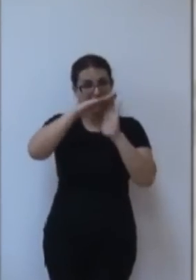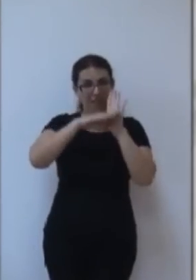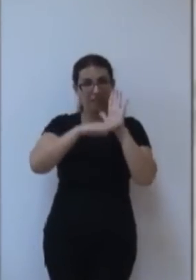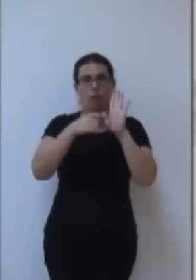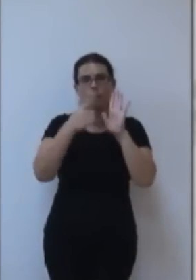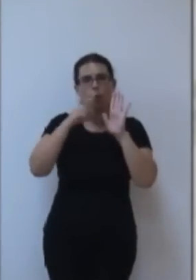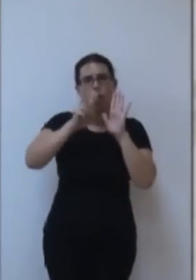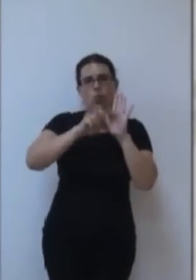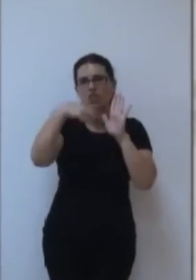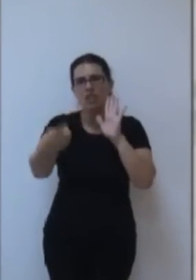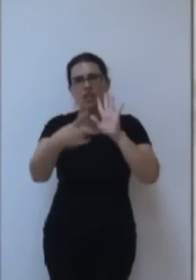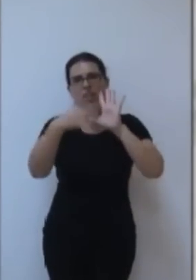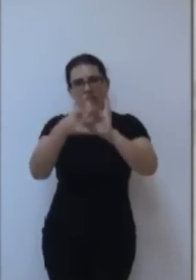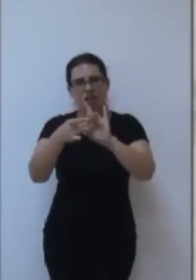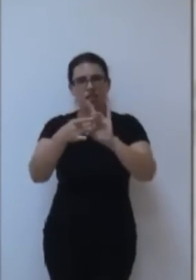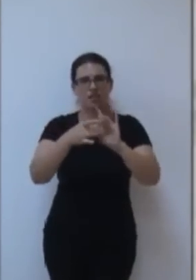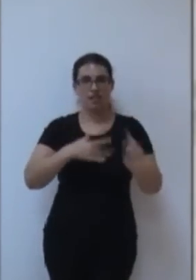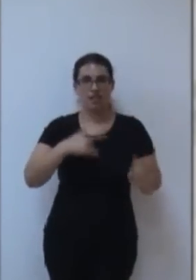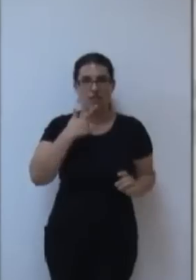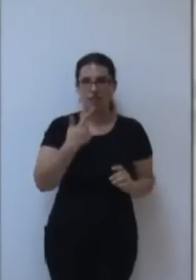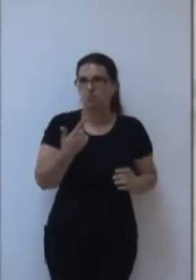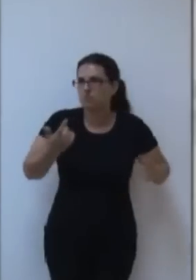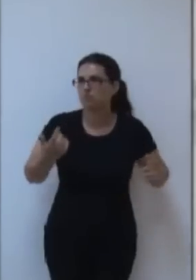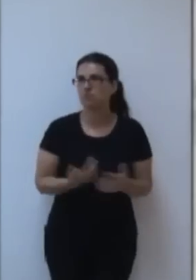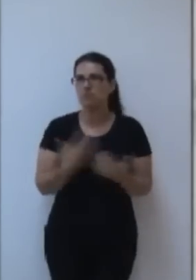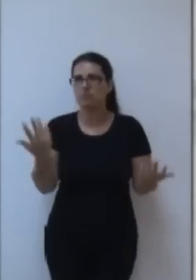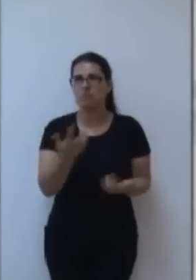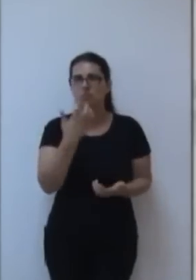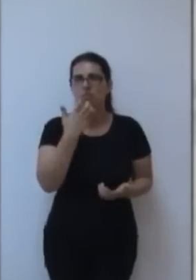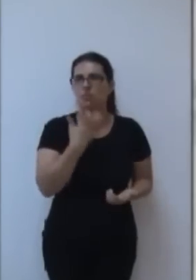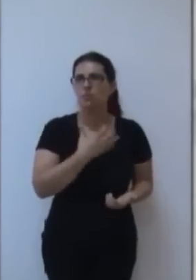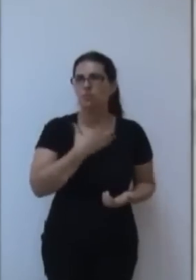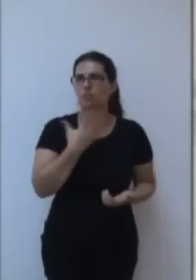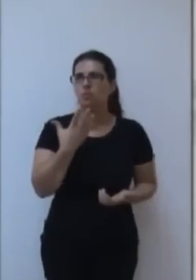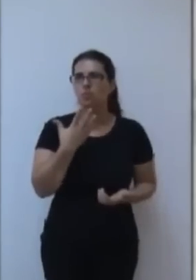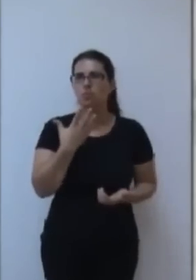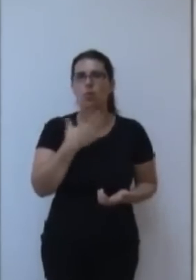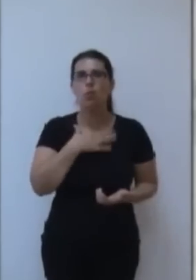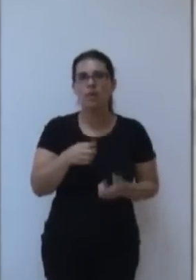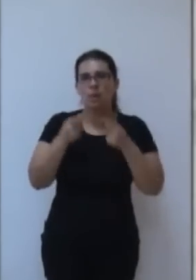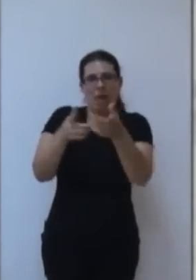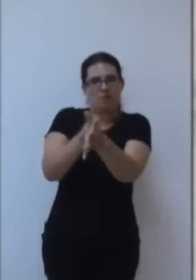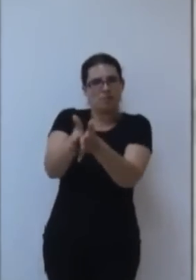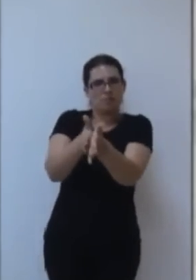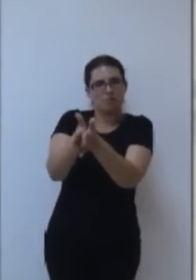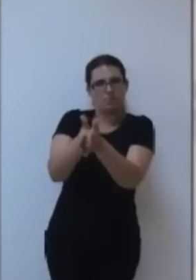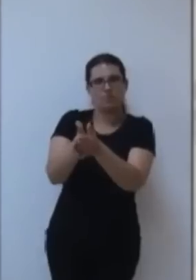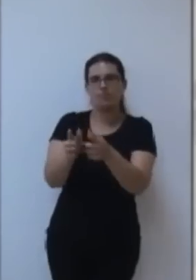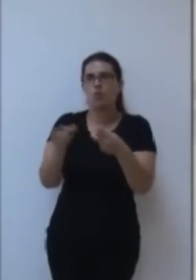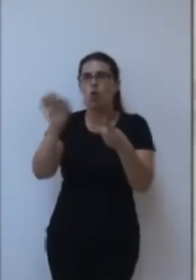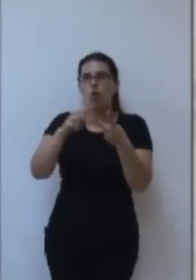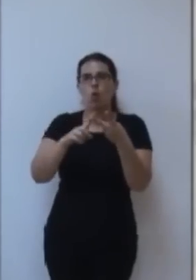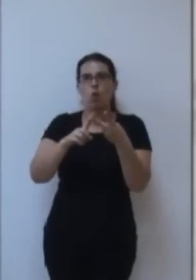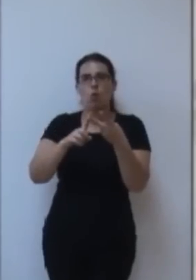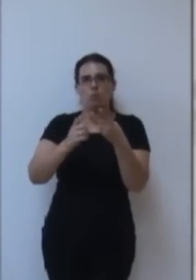persona. Y que sea útil significa que pueda tener, que pueda ser estimulante para ella, que le